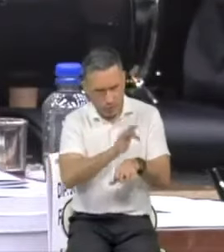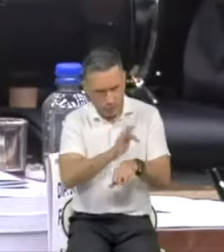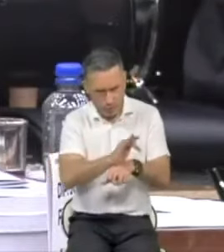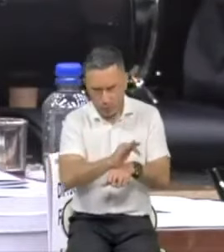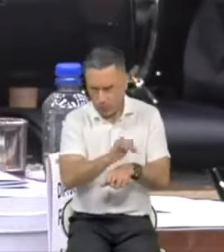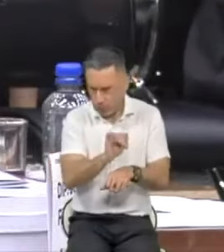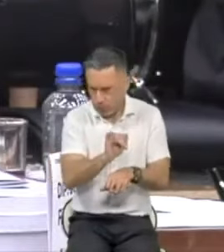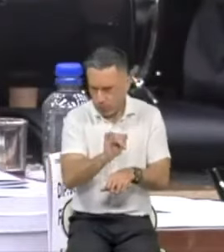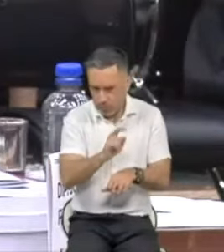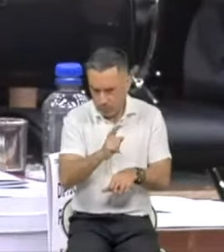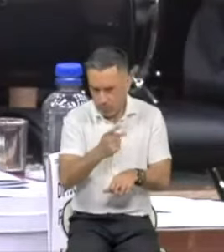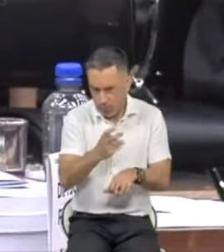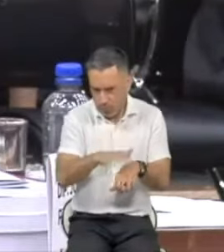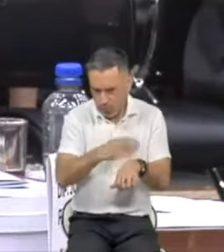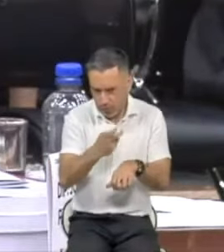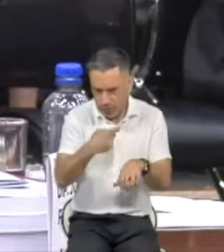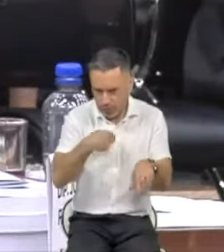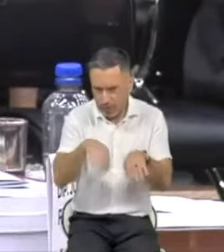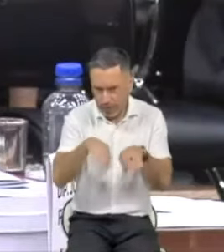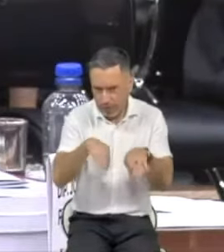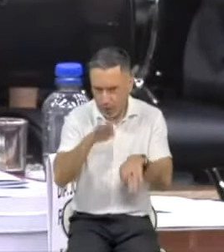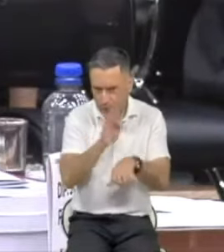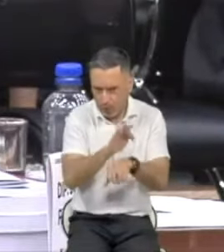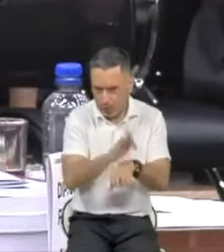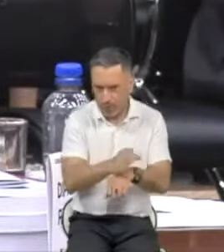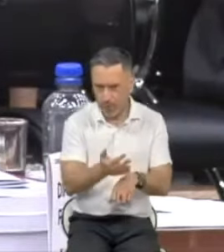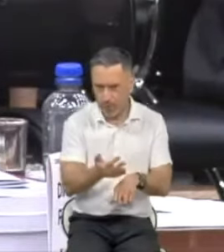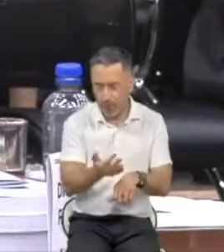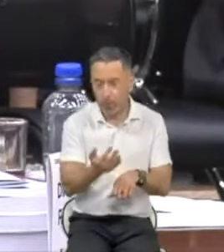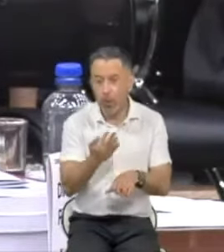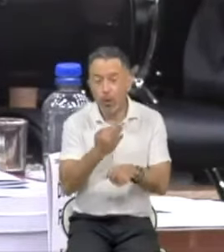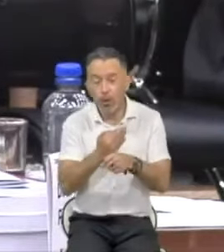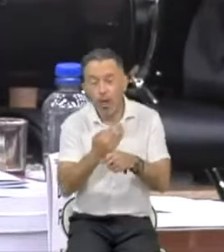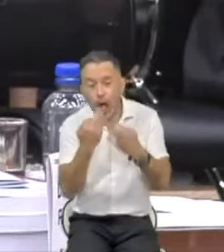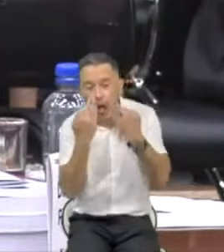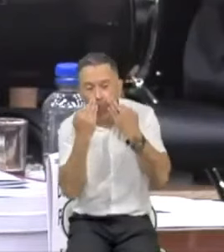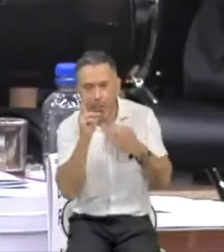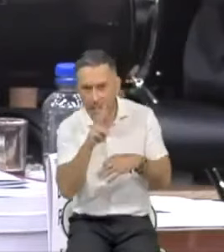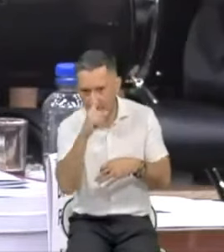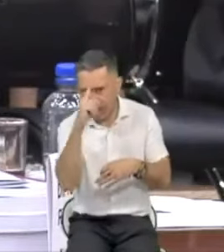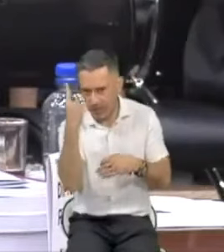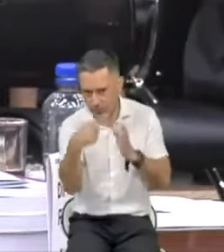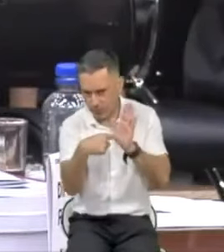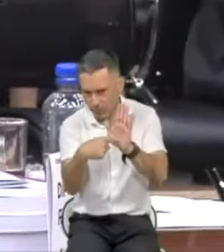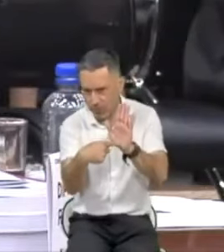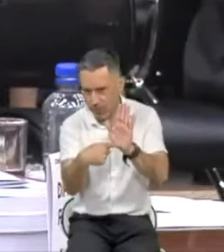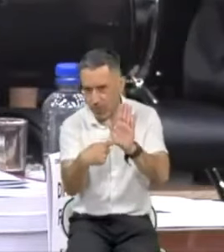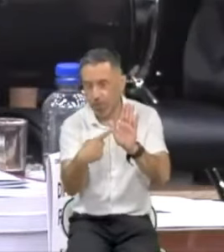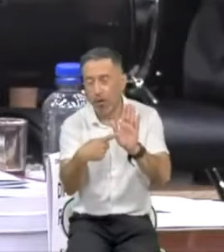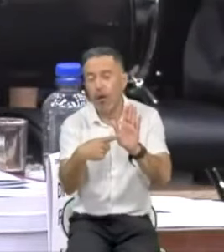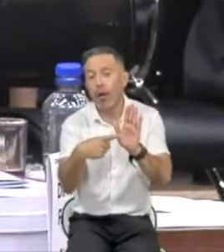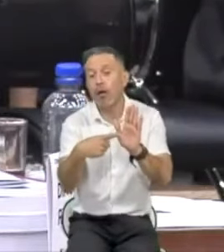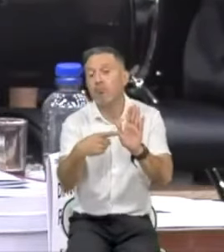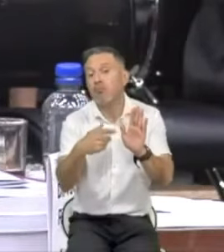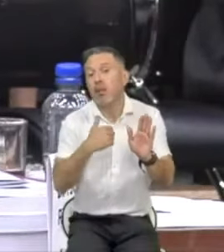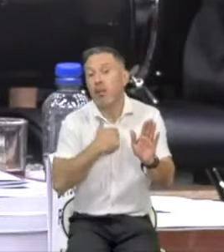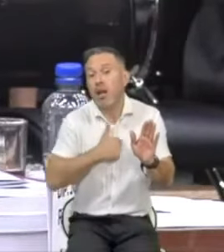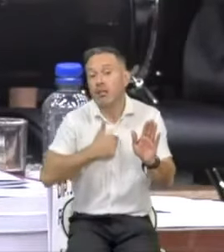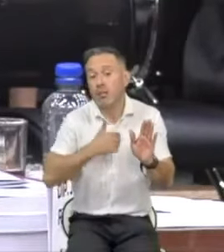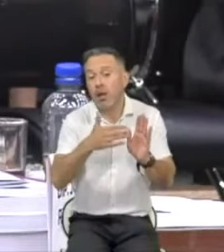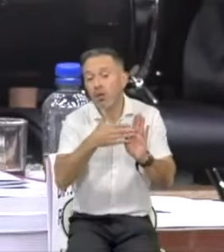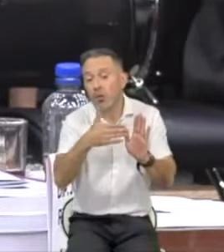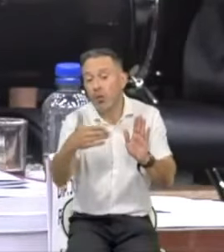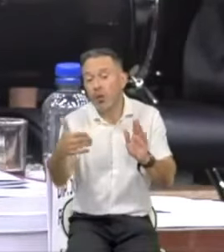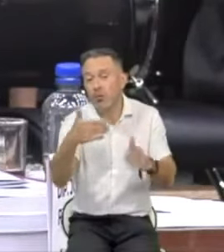trabajamos y los resultados están a la vista Pero lamentablemente yo creo que va a ser un proceso muy